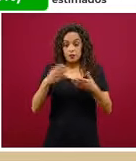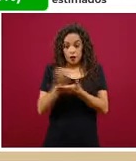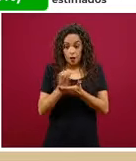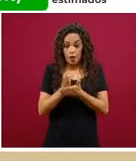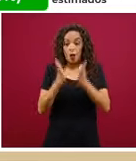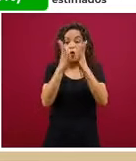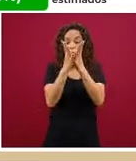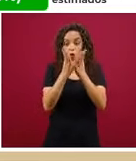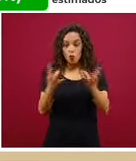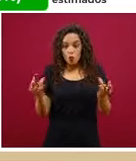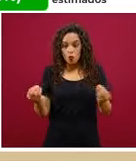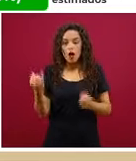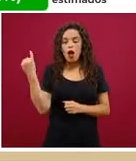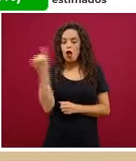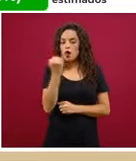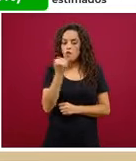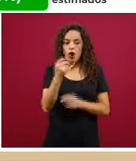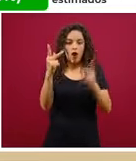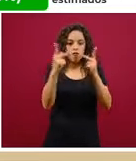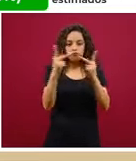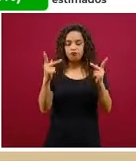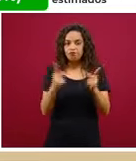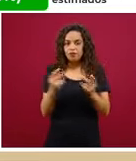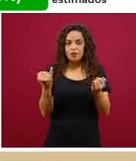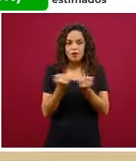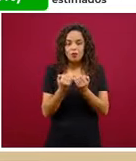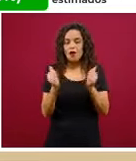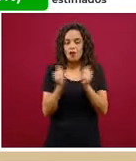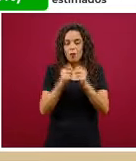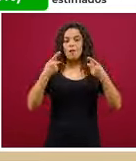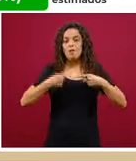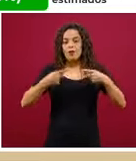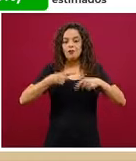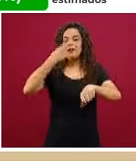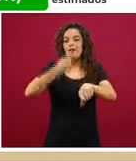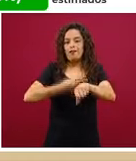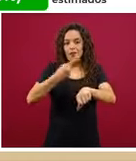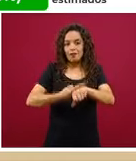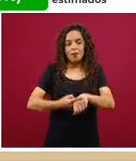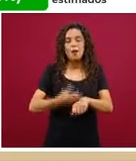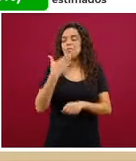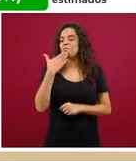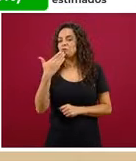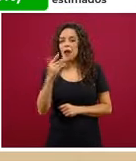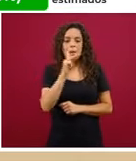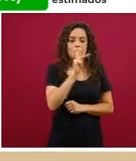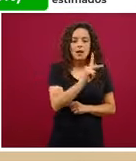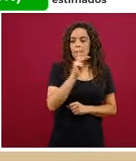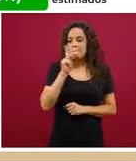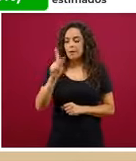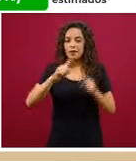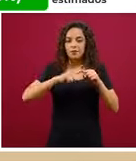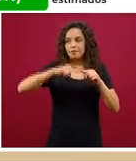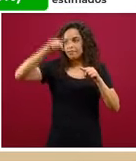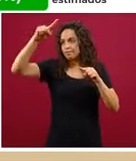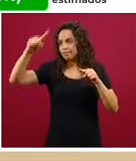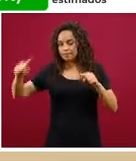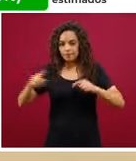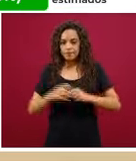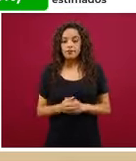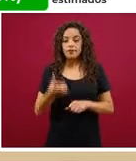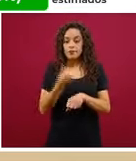en espejo de cómo se comportó las personas que enfermaron, y también desde la semana 23, que es casi